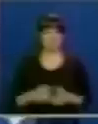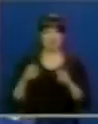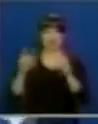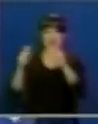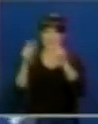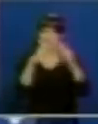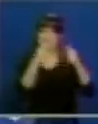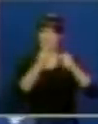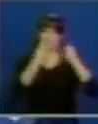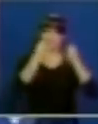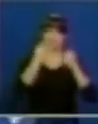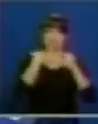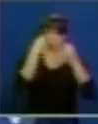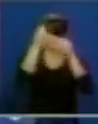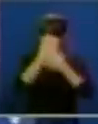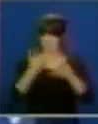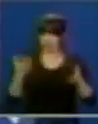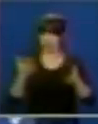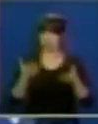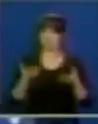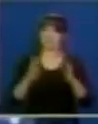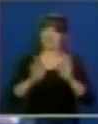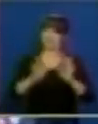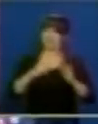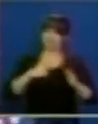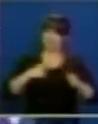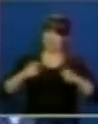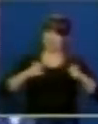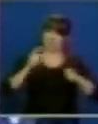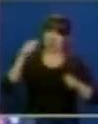digo, déjenme gobernar,